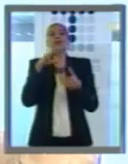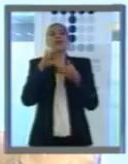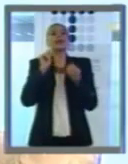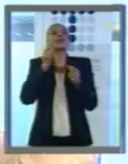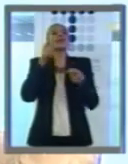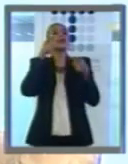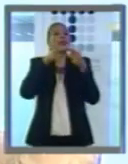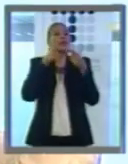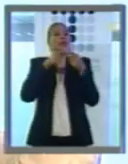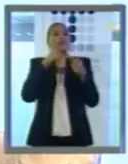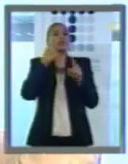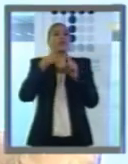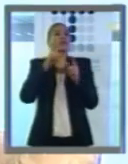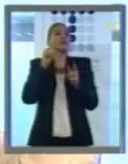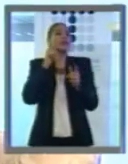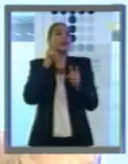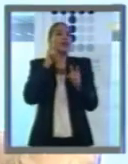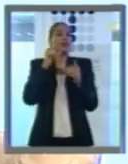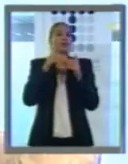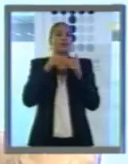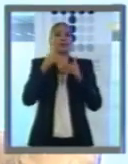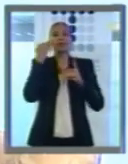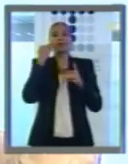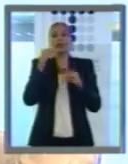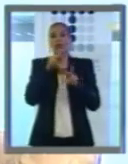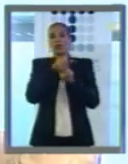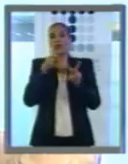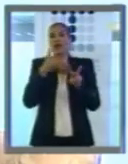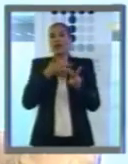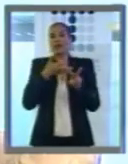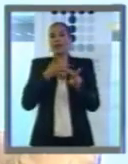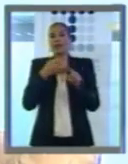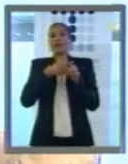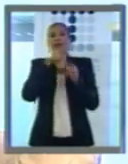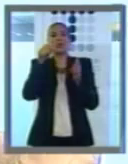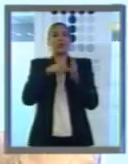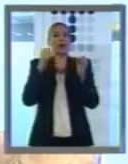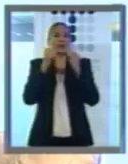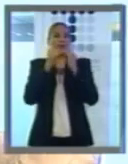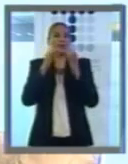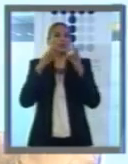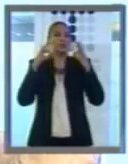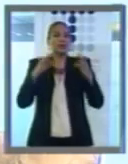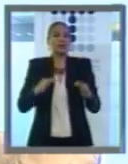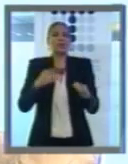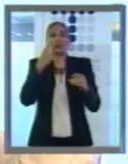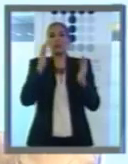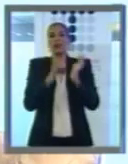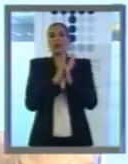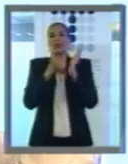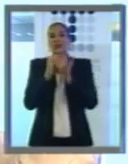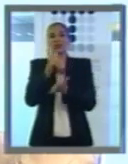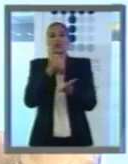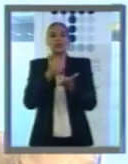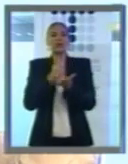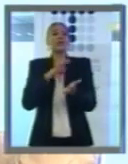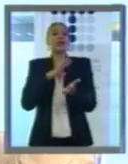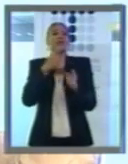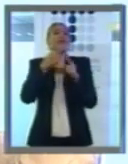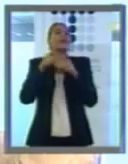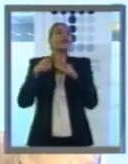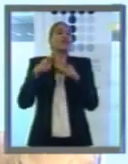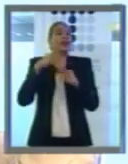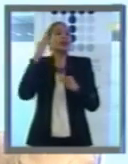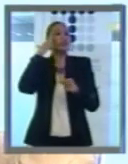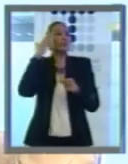retos legislativos y los plazos, ambos existe una instancia formal de participación ciudadana con